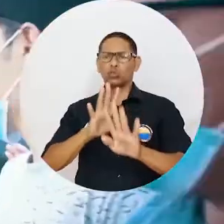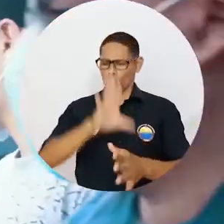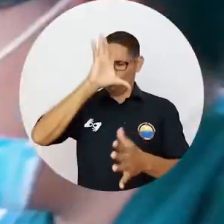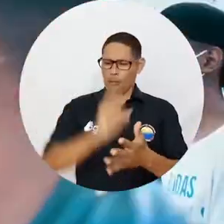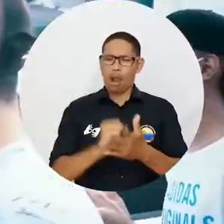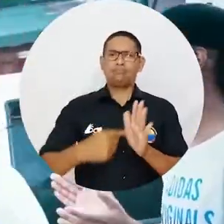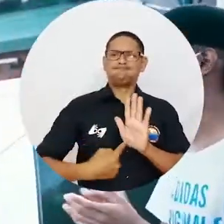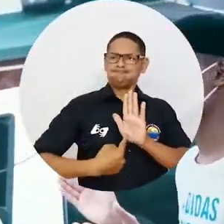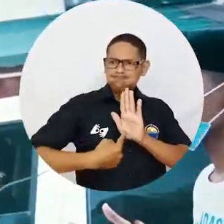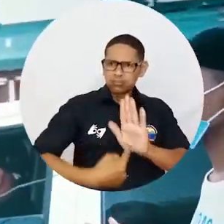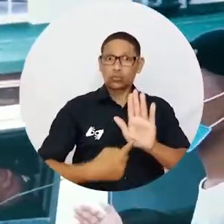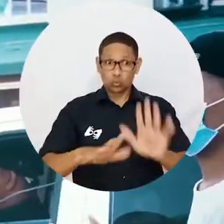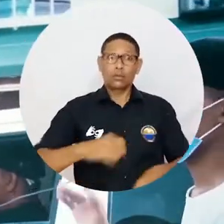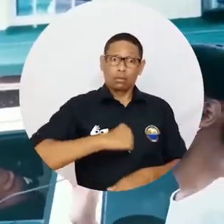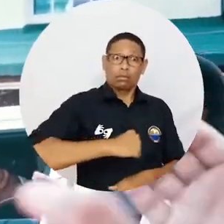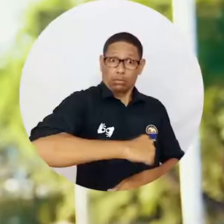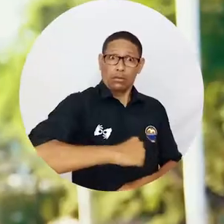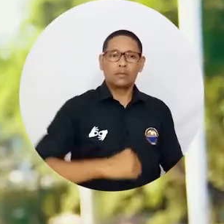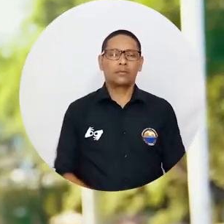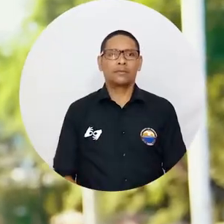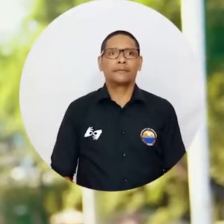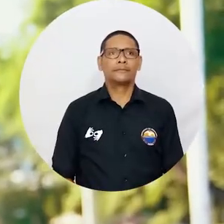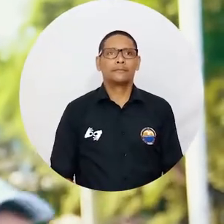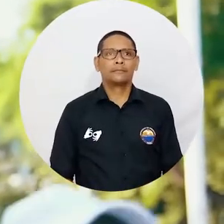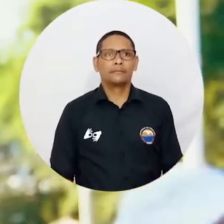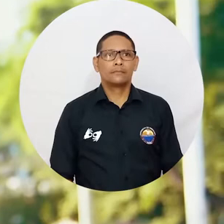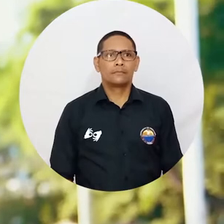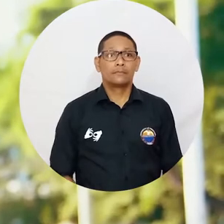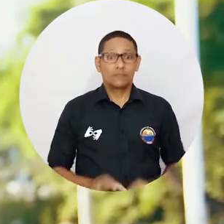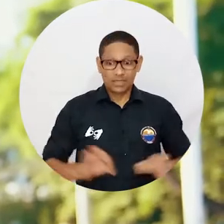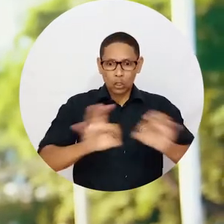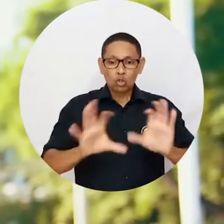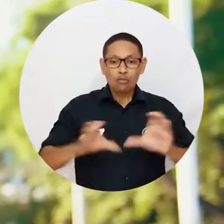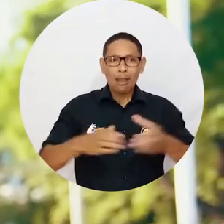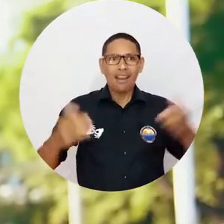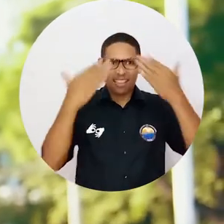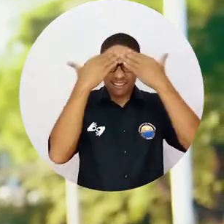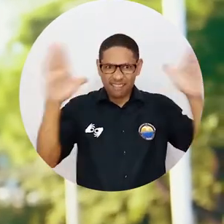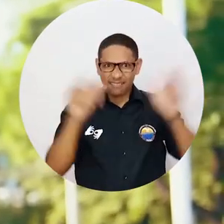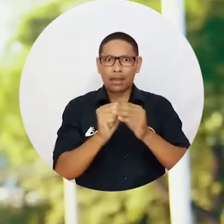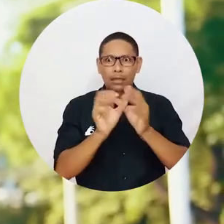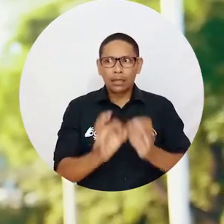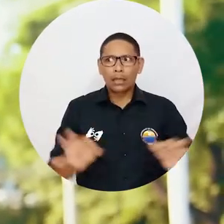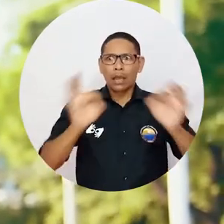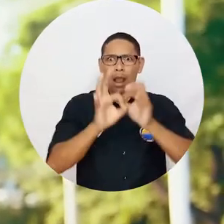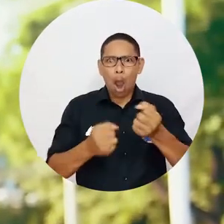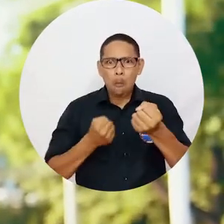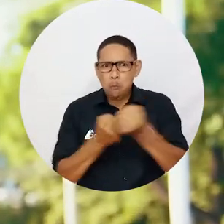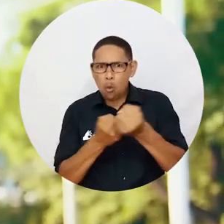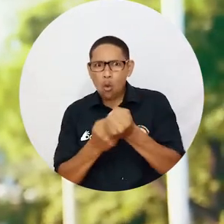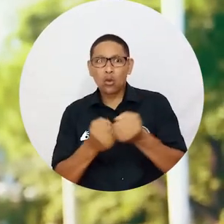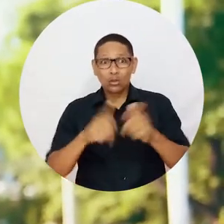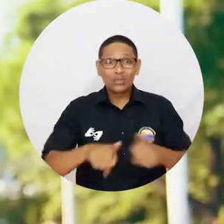opinión en el marco de ese derecho. Ciudad de Magdalena siempre de puertas abiertas, buscando rutas para avanzar, apoyando a